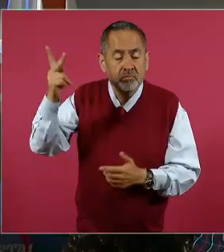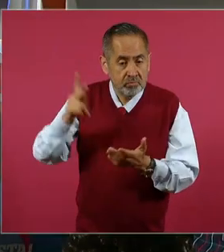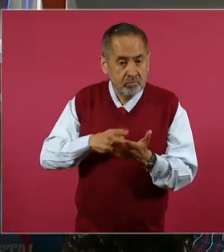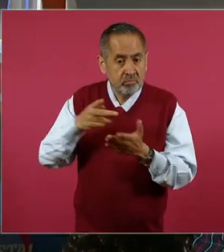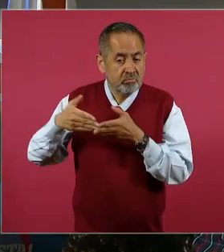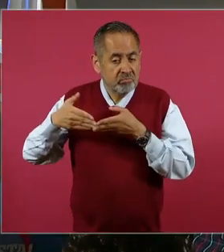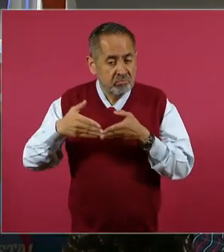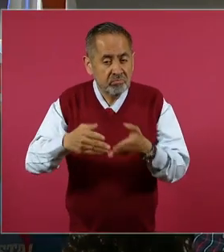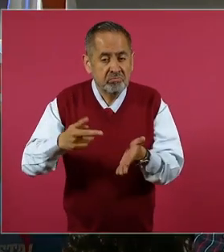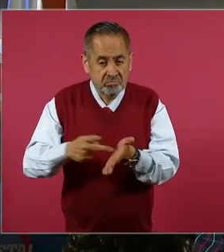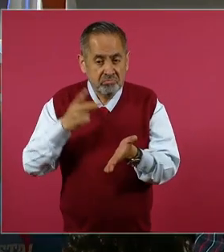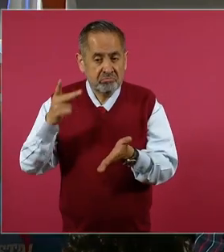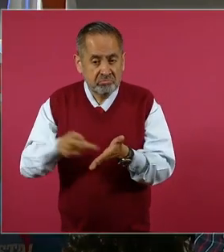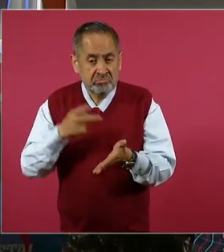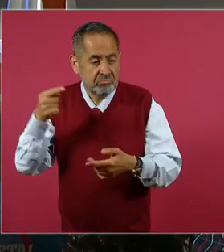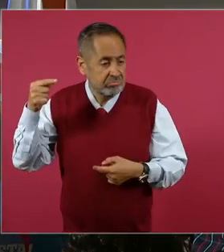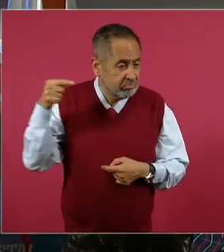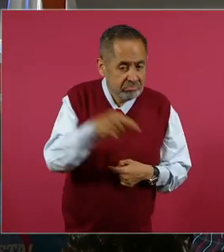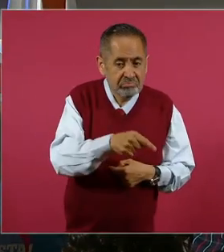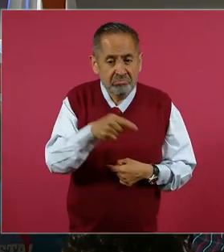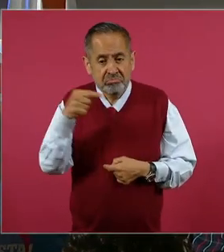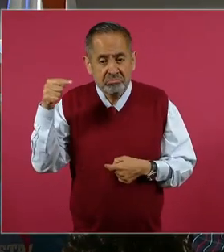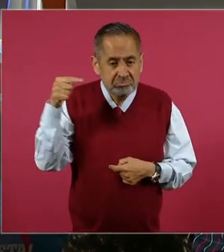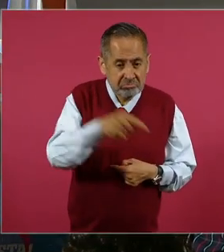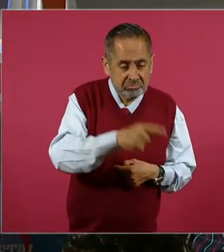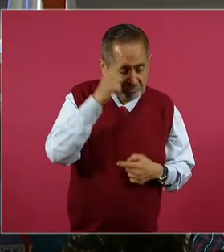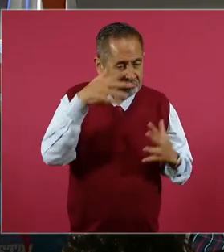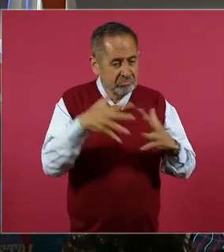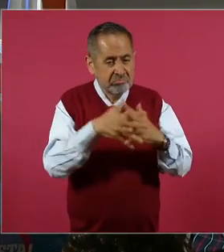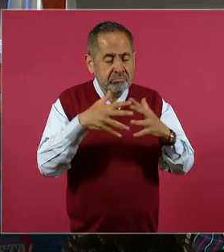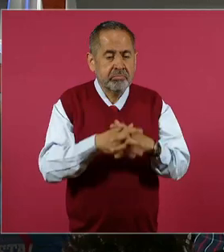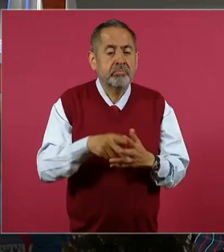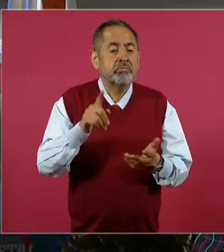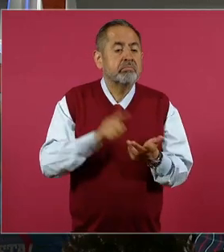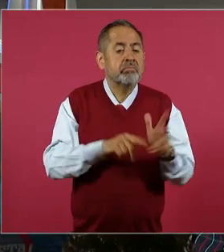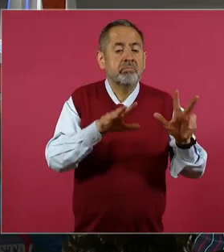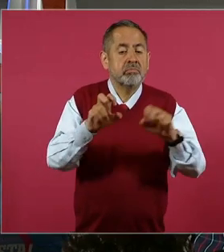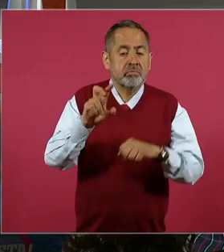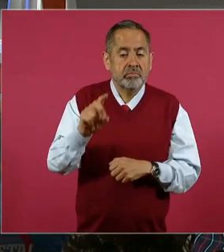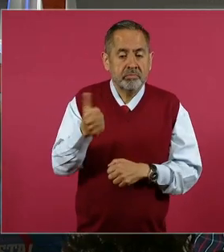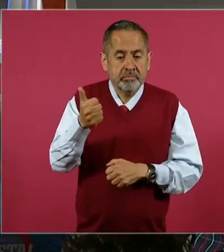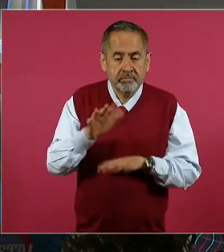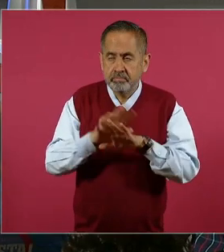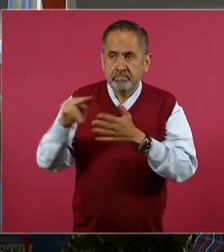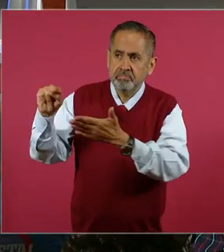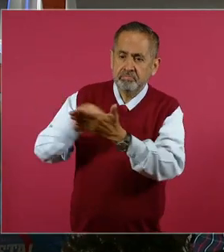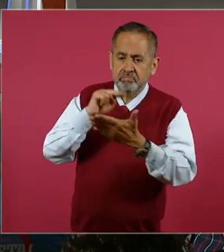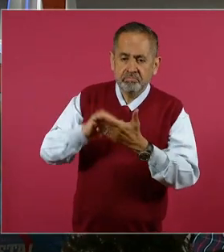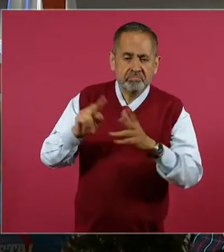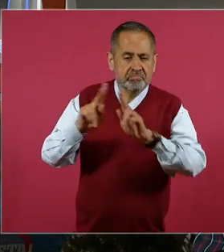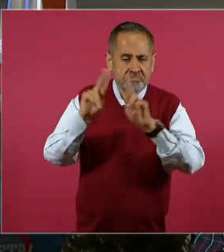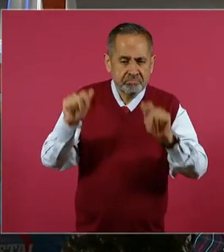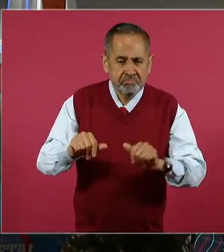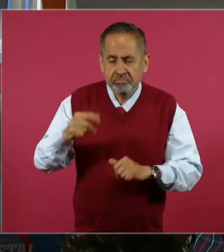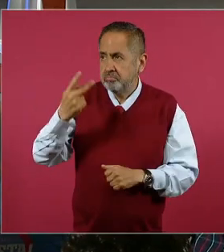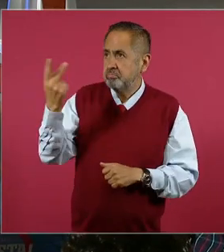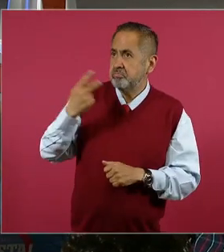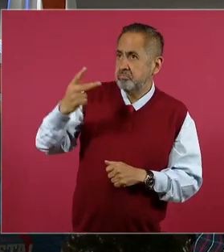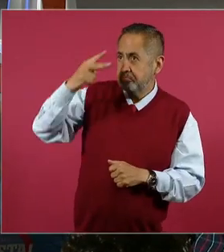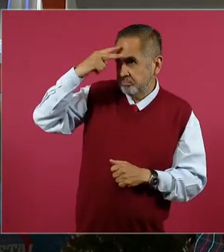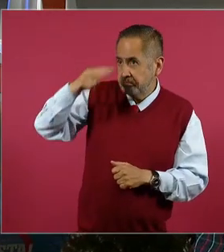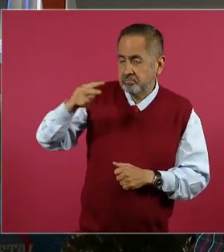envió varias incursiones militares. En 1836 se firmó el Tratado de Paz entre México y